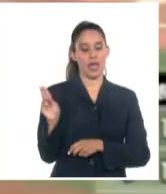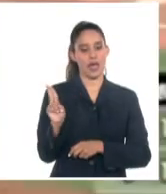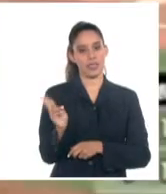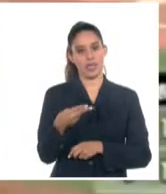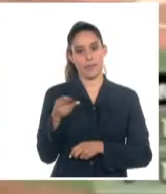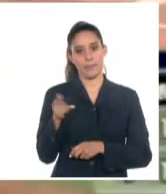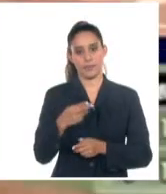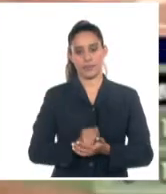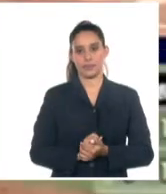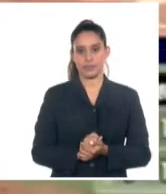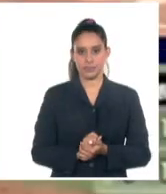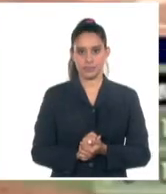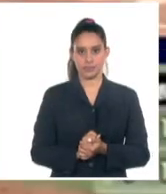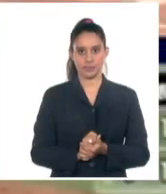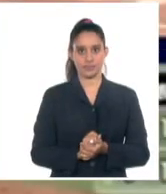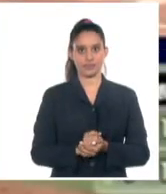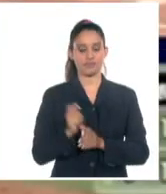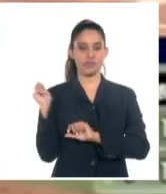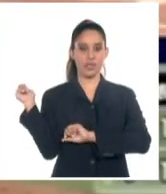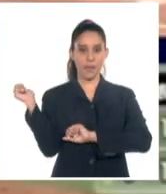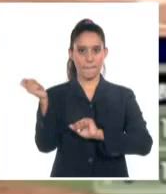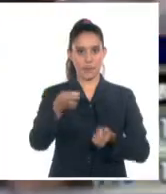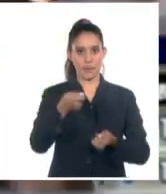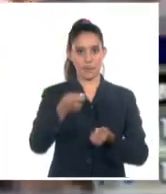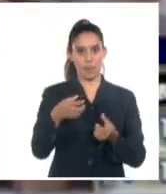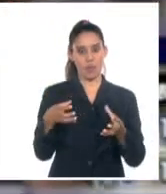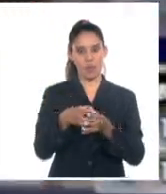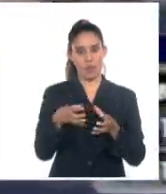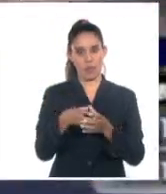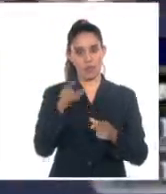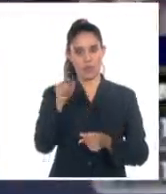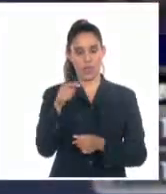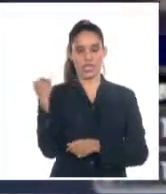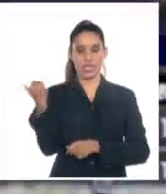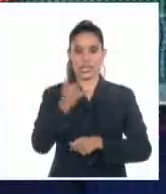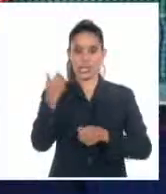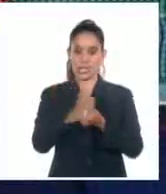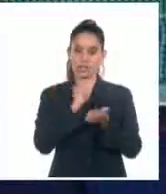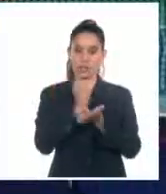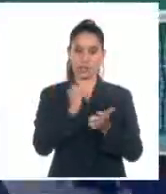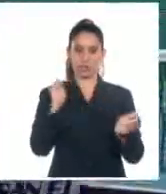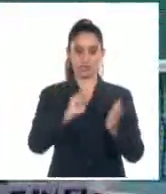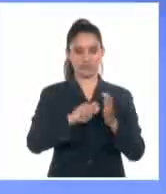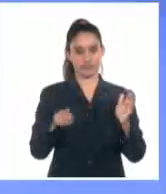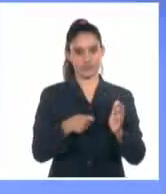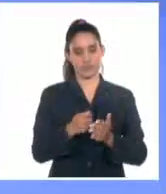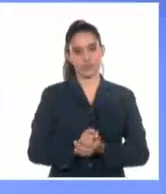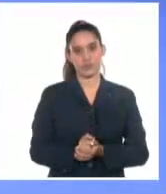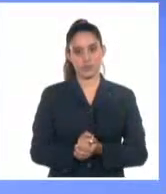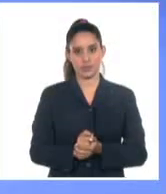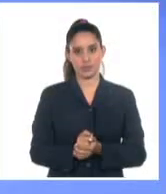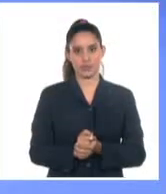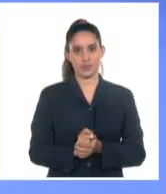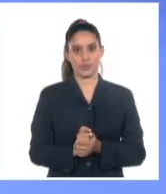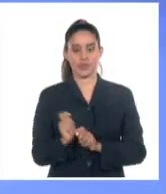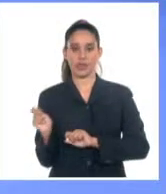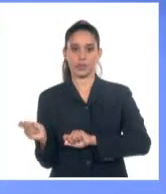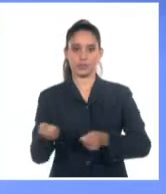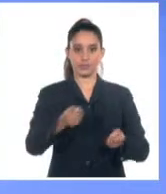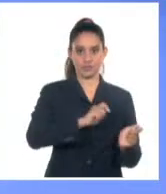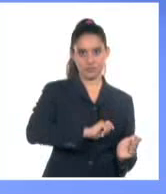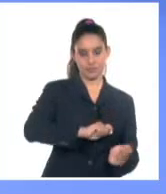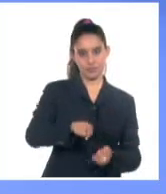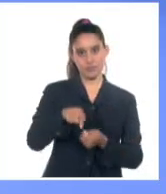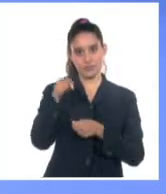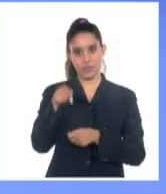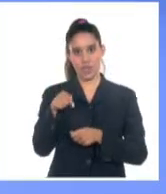Raidel Martínez consiguió el agasajo entre los deportistas con contrato internacional. El acontecimiento del año se lo llevó la actuación del tenis de mesa. Y en el